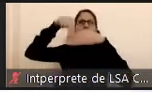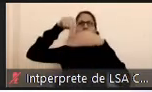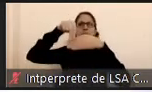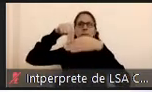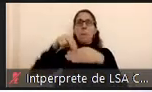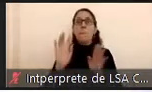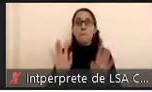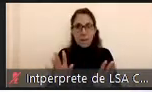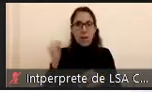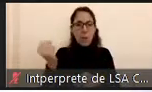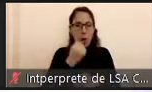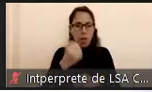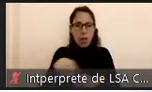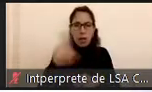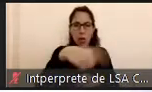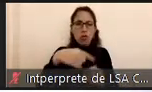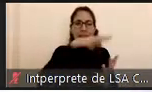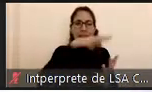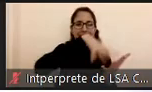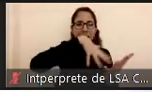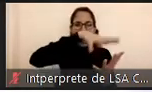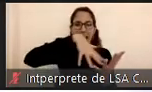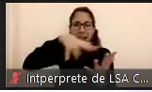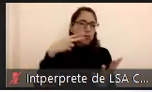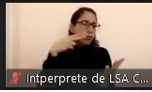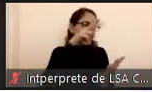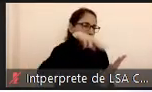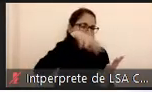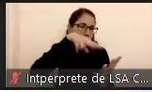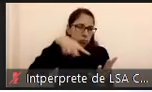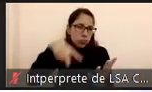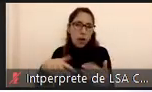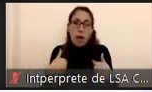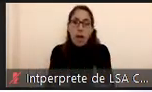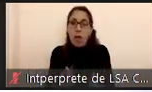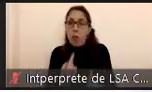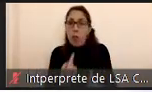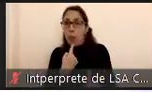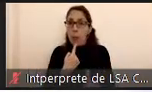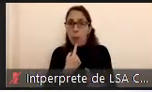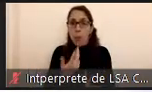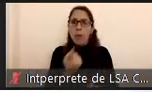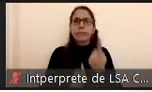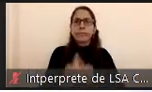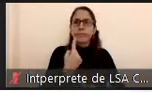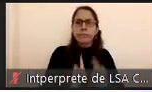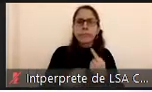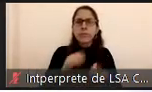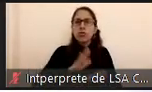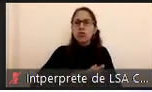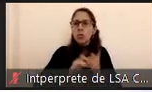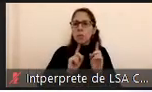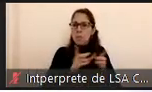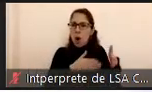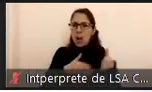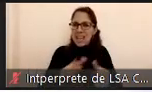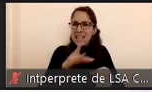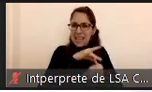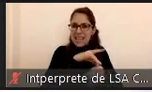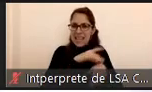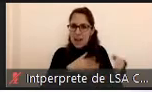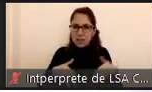material, se saquen sus dudas con respecto a las guías, ¿sí? Que están